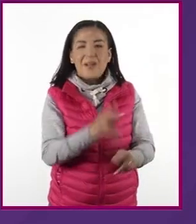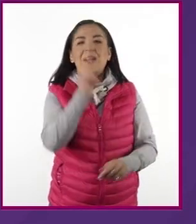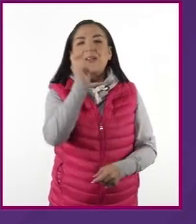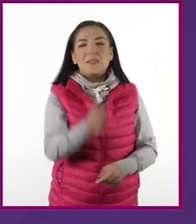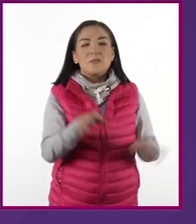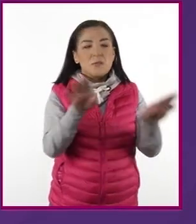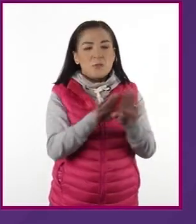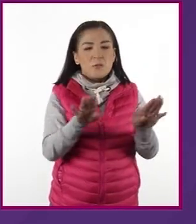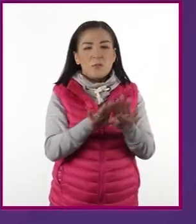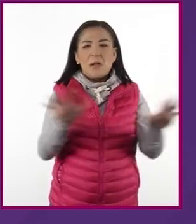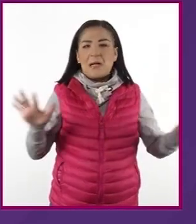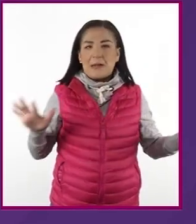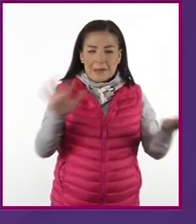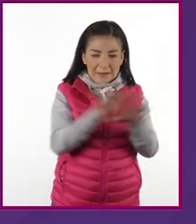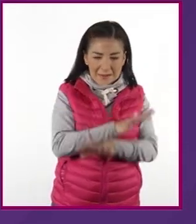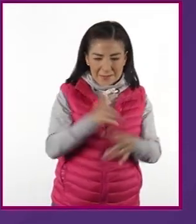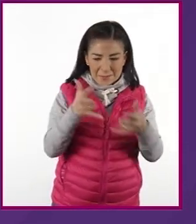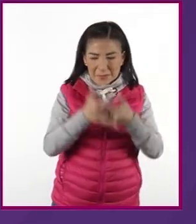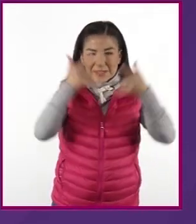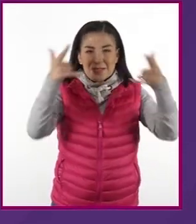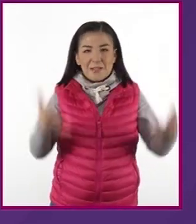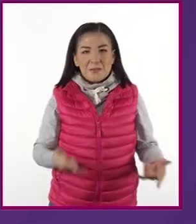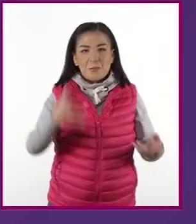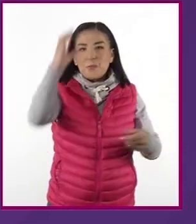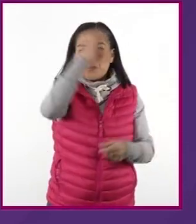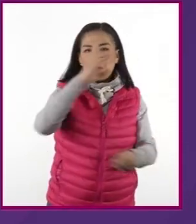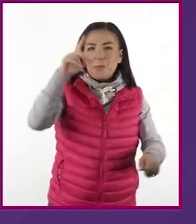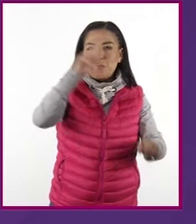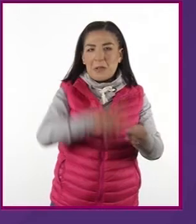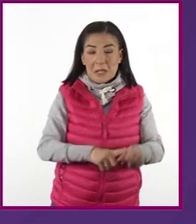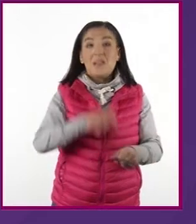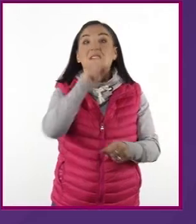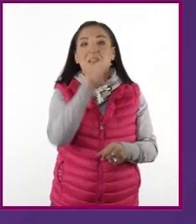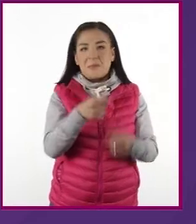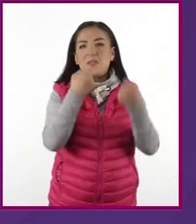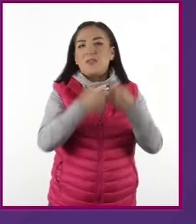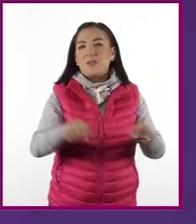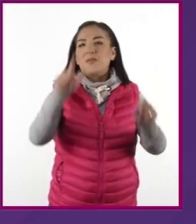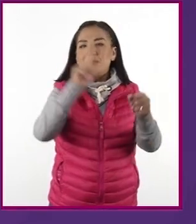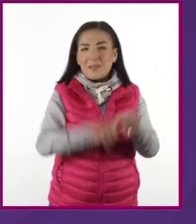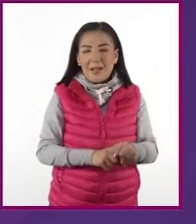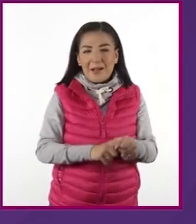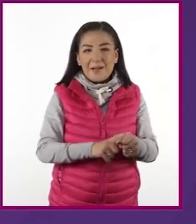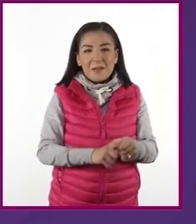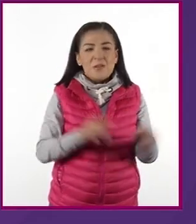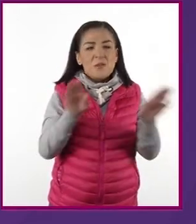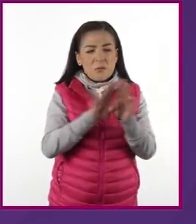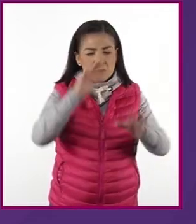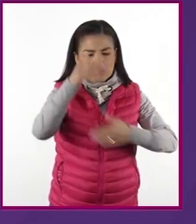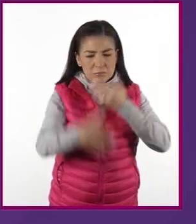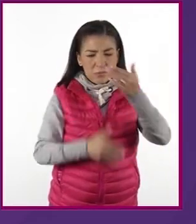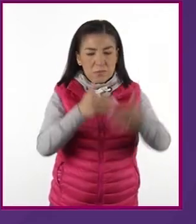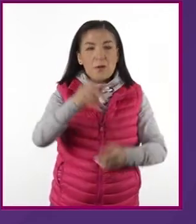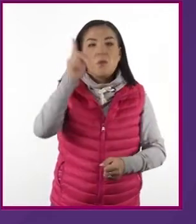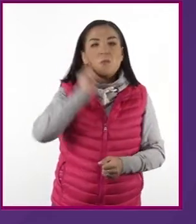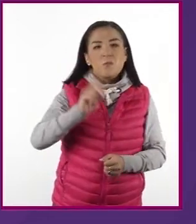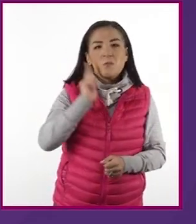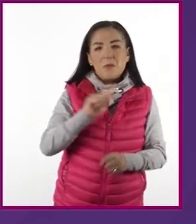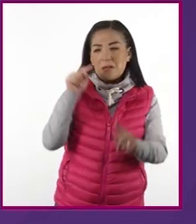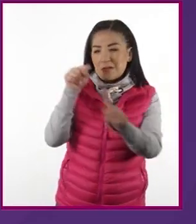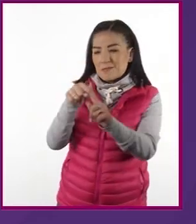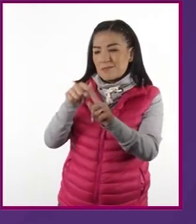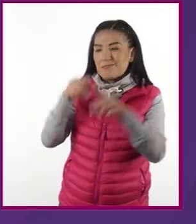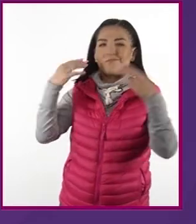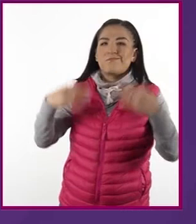históricos, culturales y sociales que van confiriendo a la mujer cada vez mayor presencia